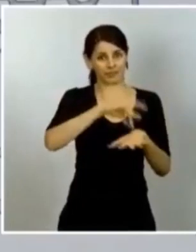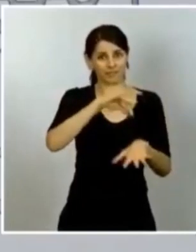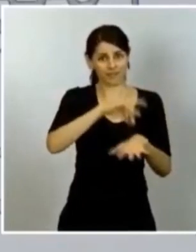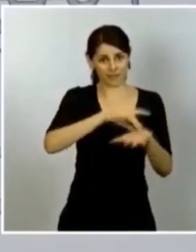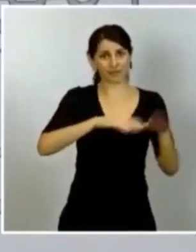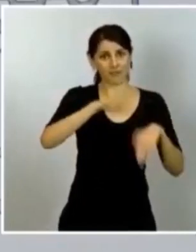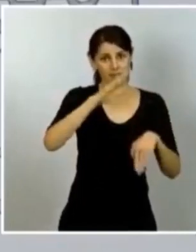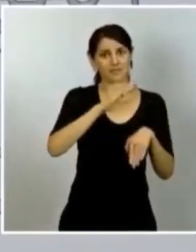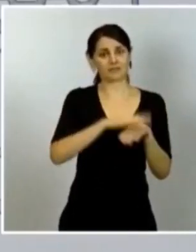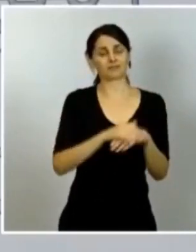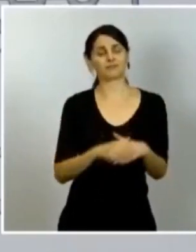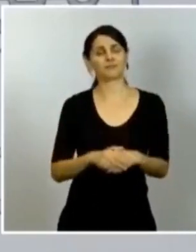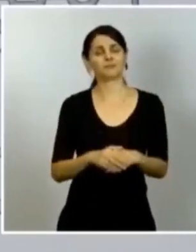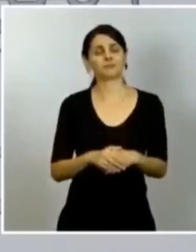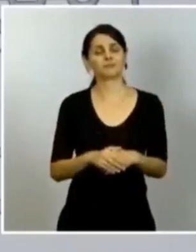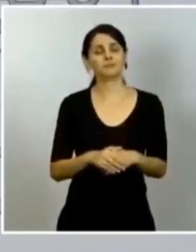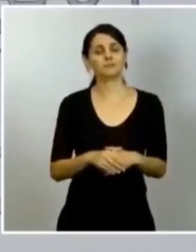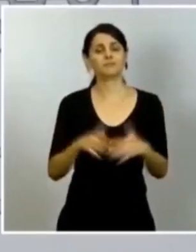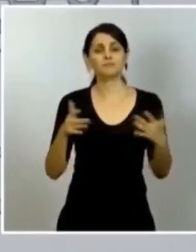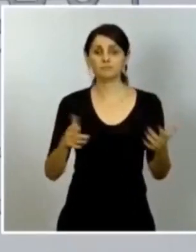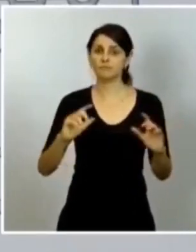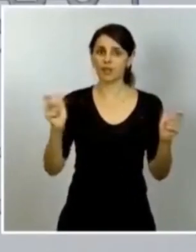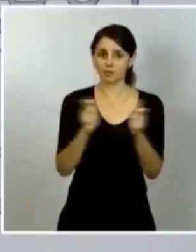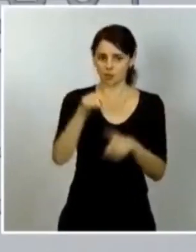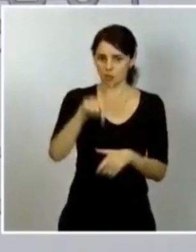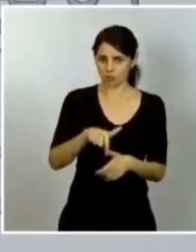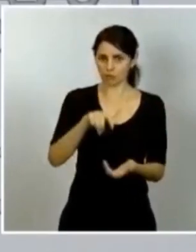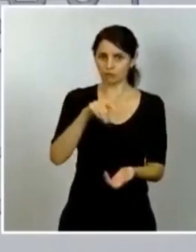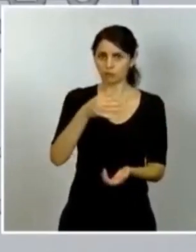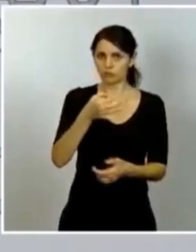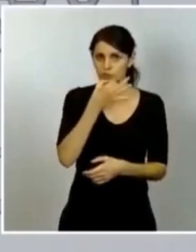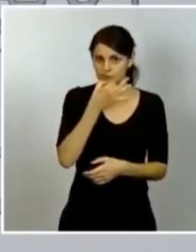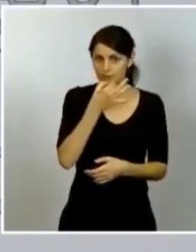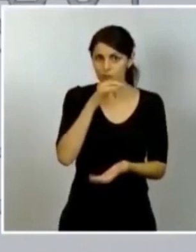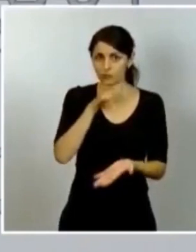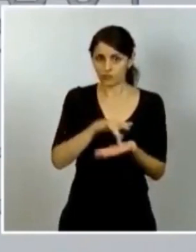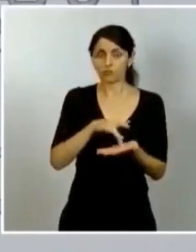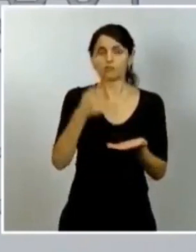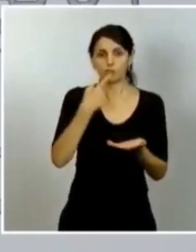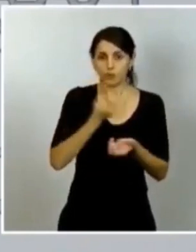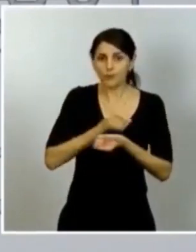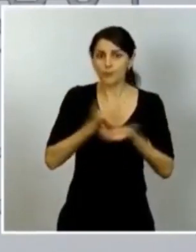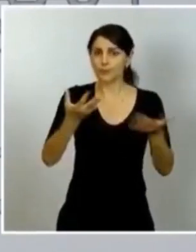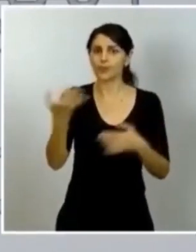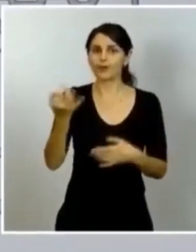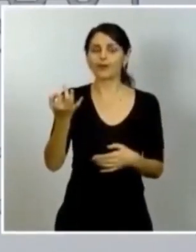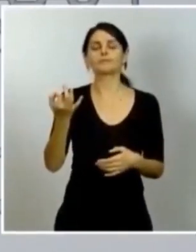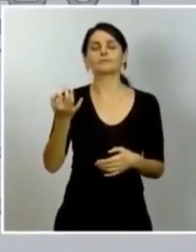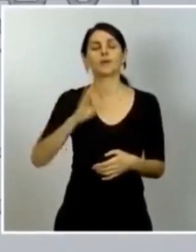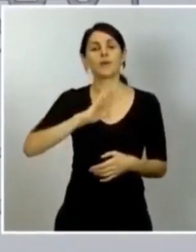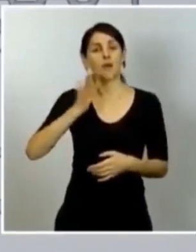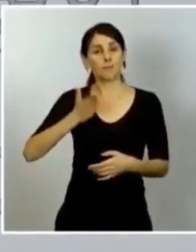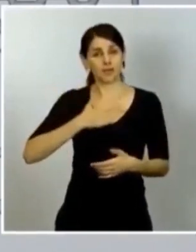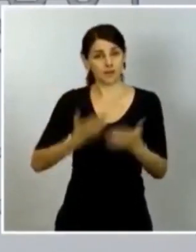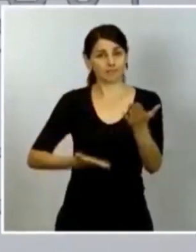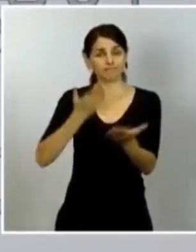Bien, fruto da reunión desta tarde, les vou facer un anuncio que é que mañana propondré ao Consejo Interritorial do Sistema